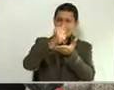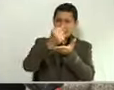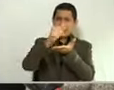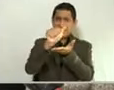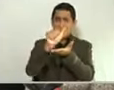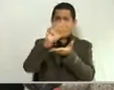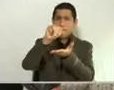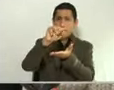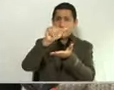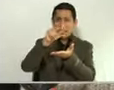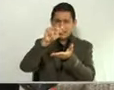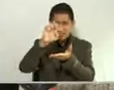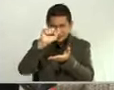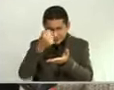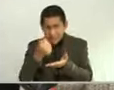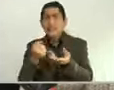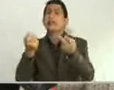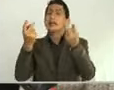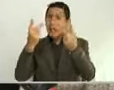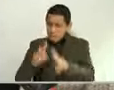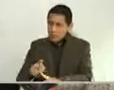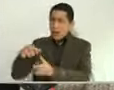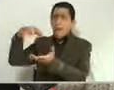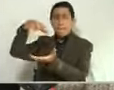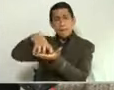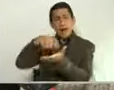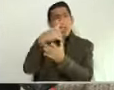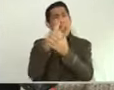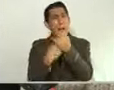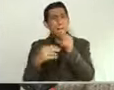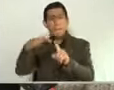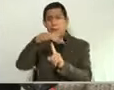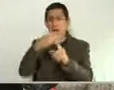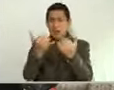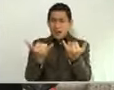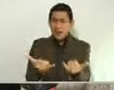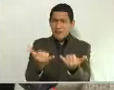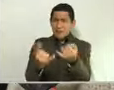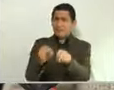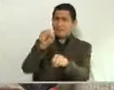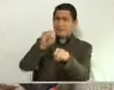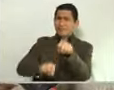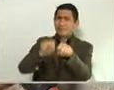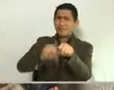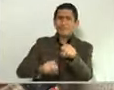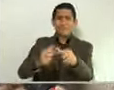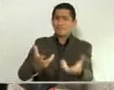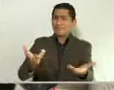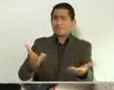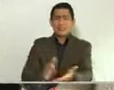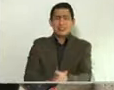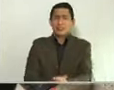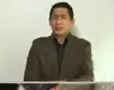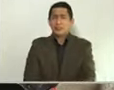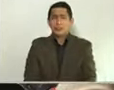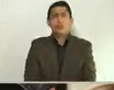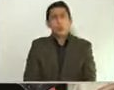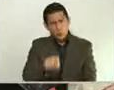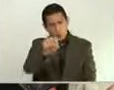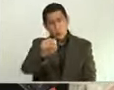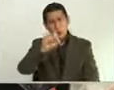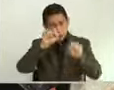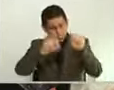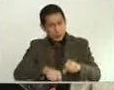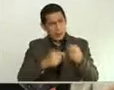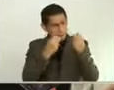tenemos respuesta. Y esos dos parques inmensos se están deteriorando todos los días. Y puedes comprobar que